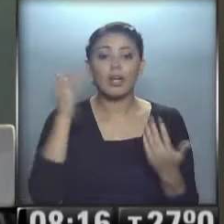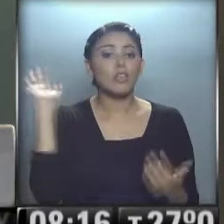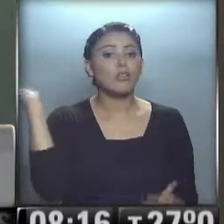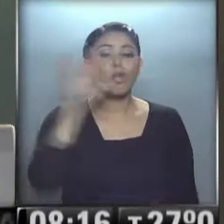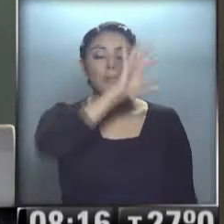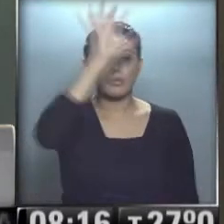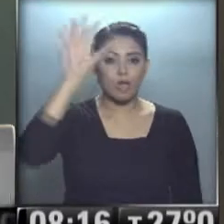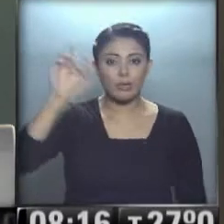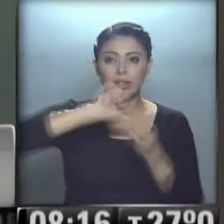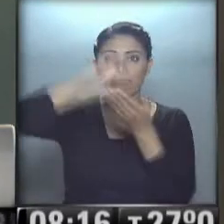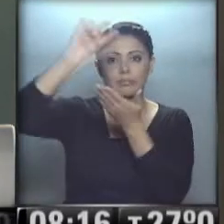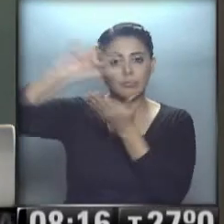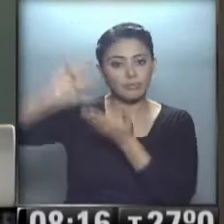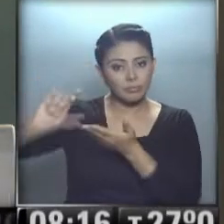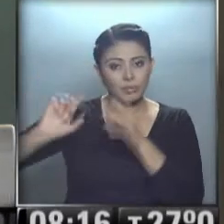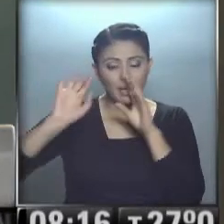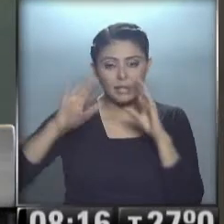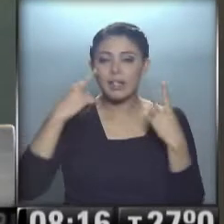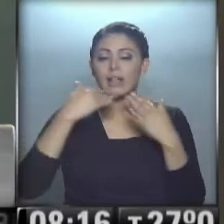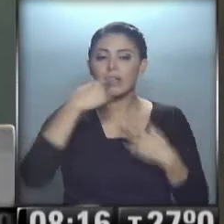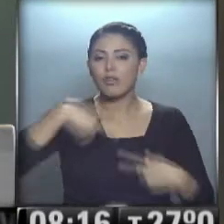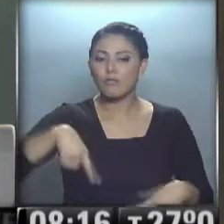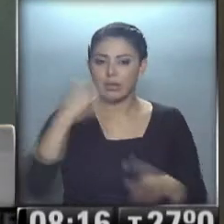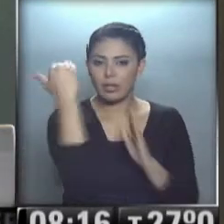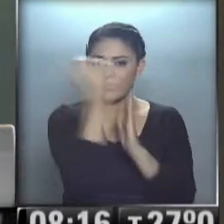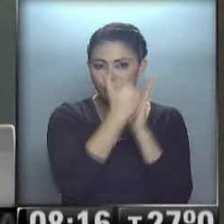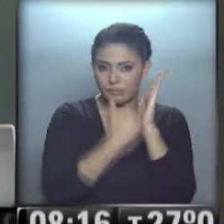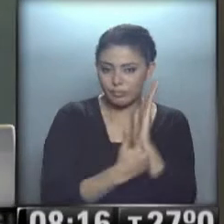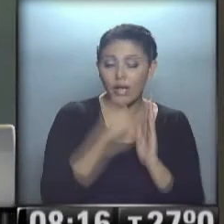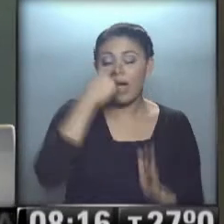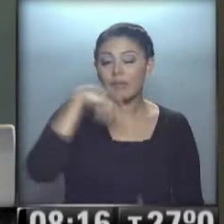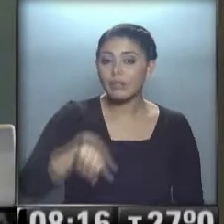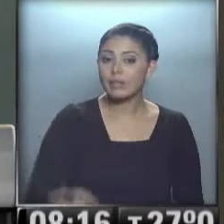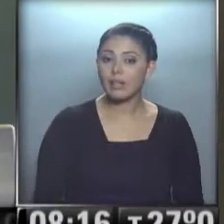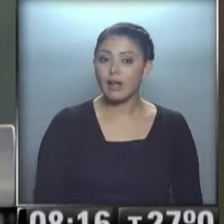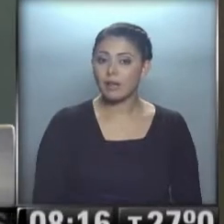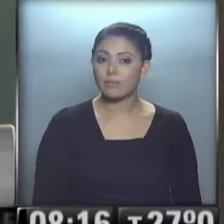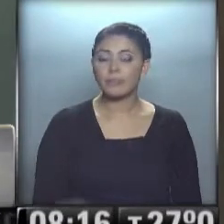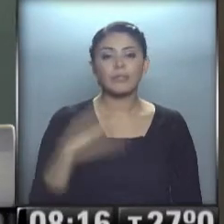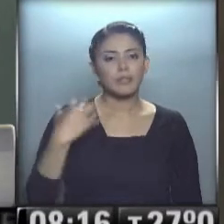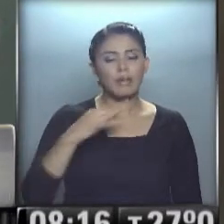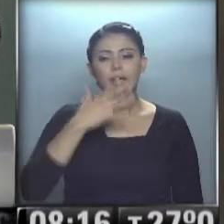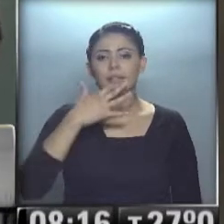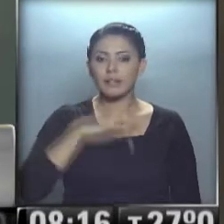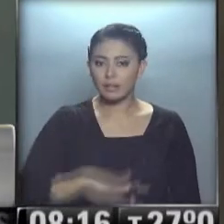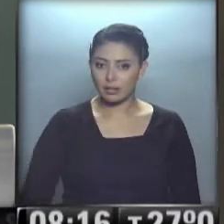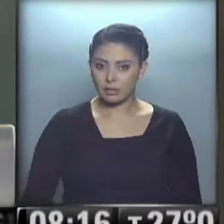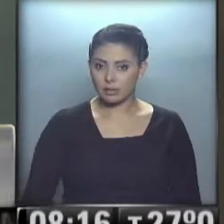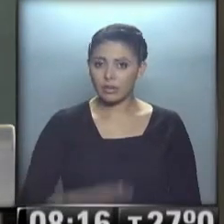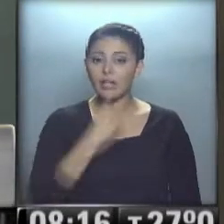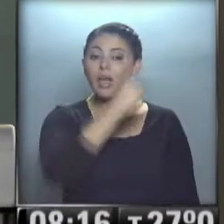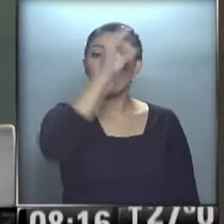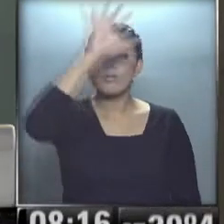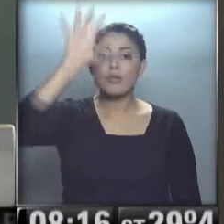jurisdicciones provinciales de acuerdo a múltiples conceptos, finalmente lo que uno debe observar es que las